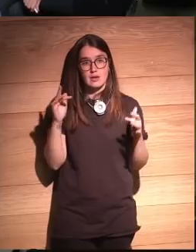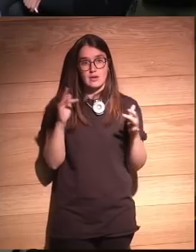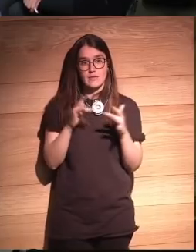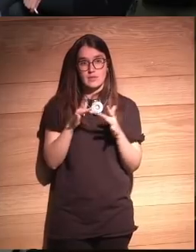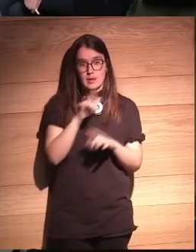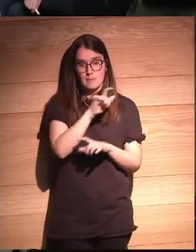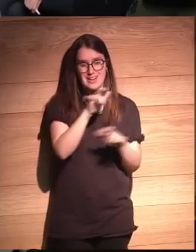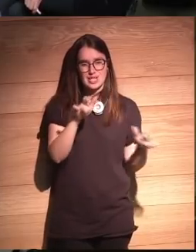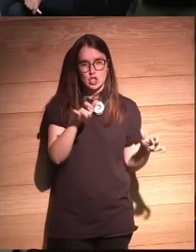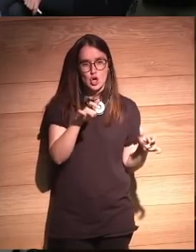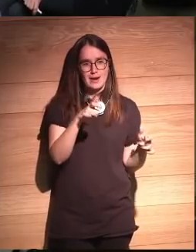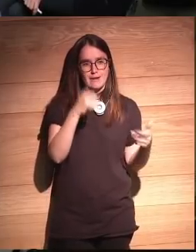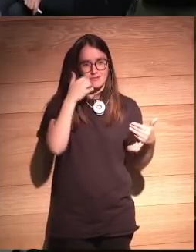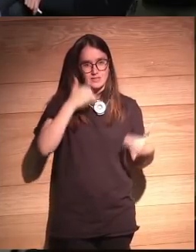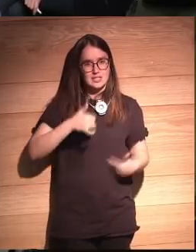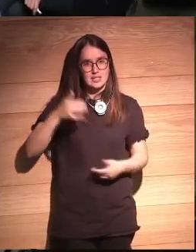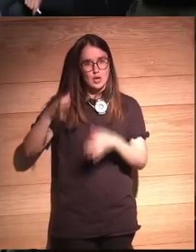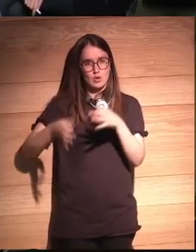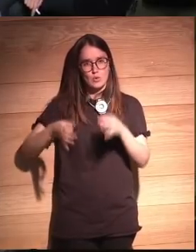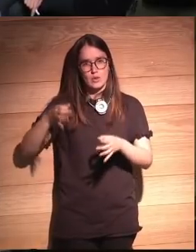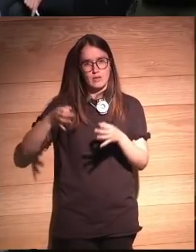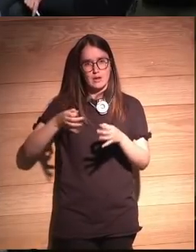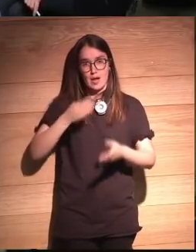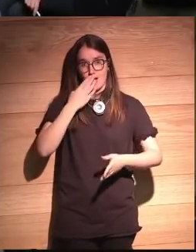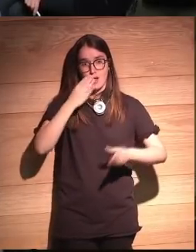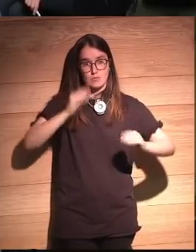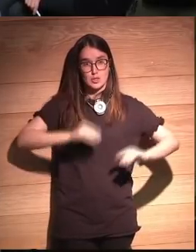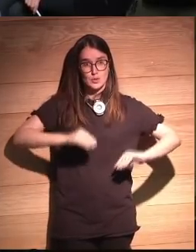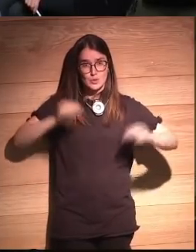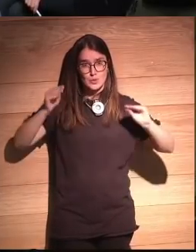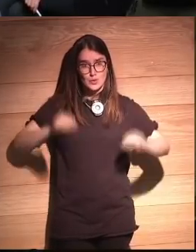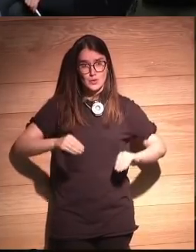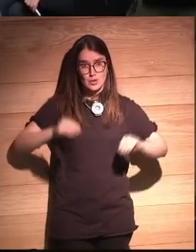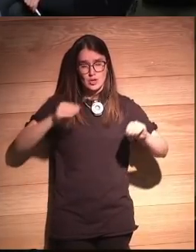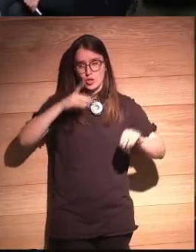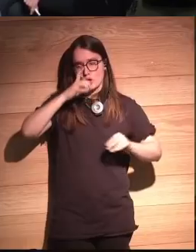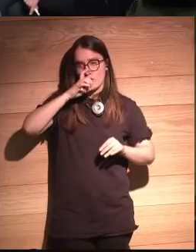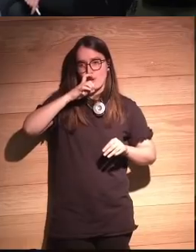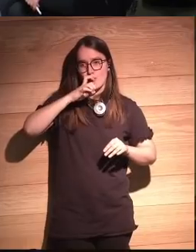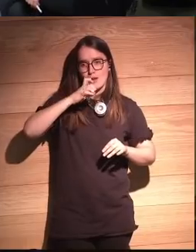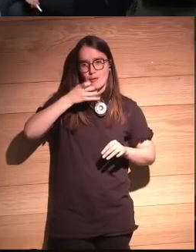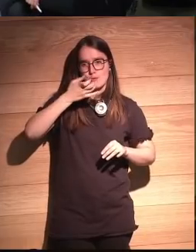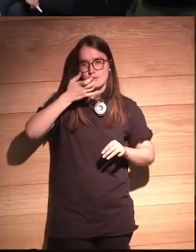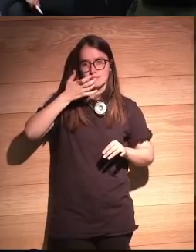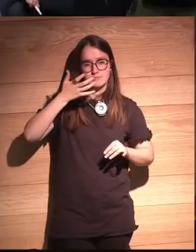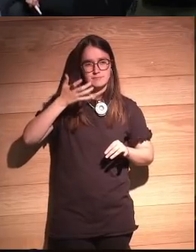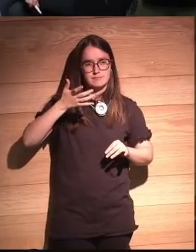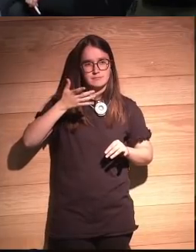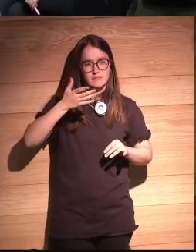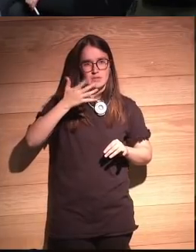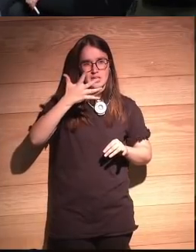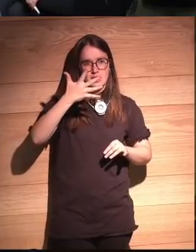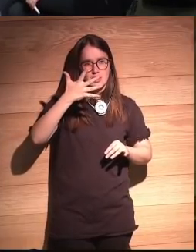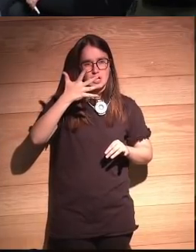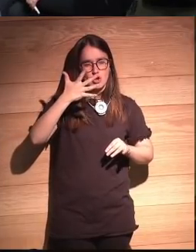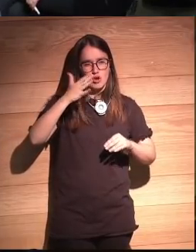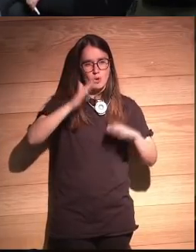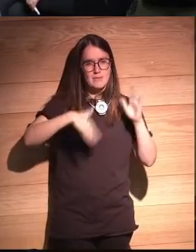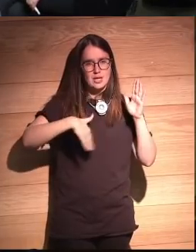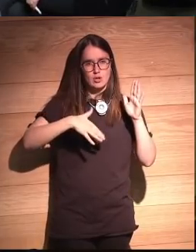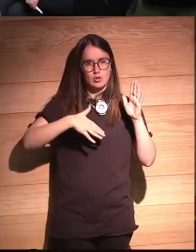entre persona física y persona jurídica era absolutamente ridícula, pero ridícula es que no recuerdo si era menos del 5